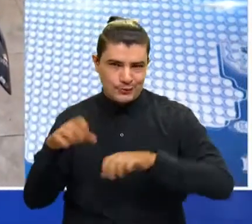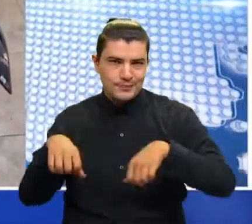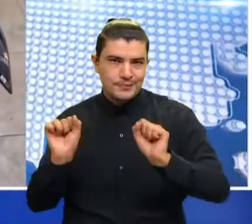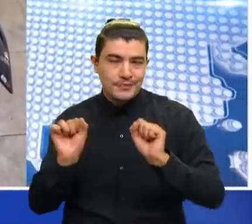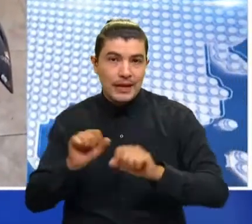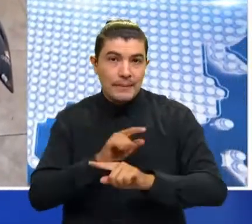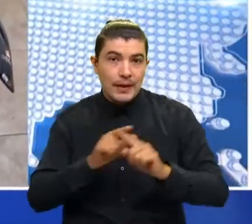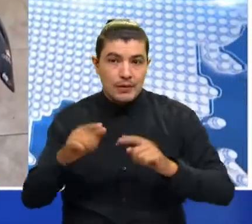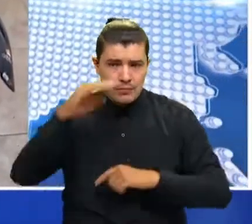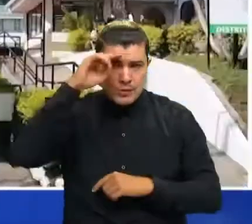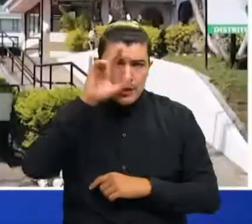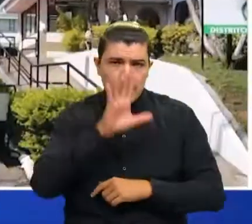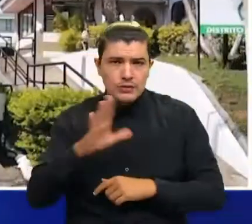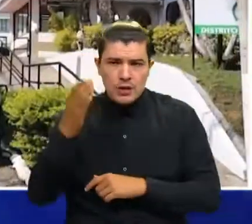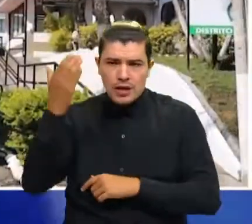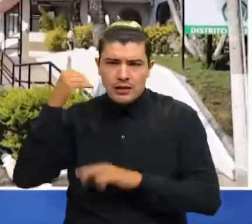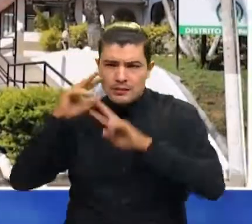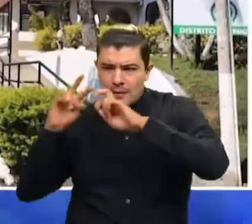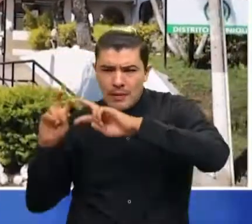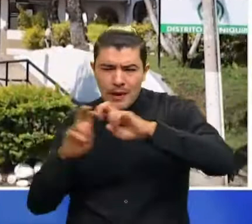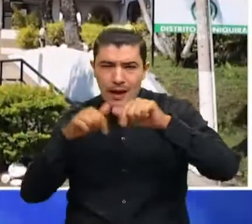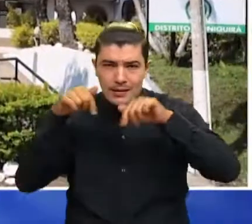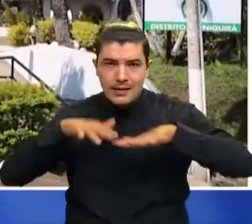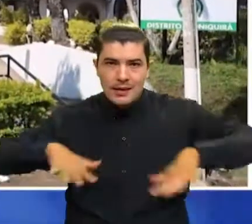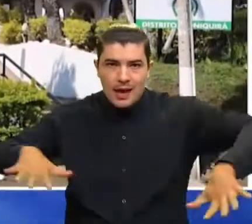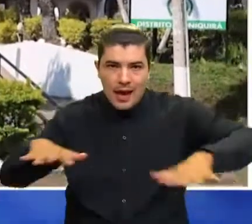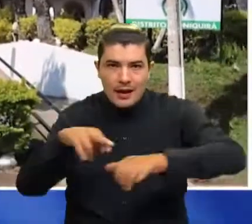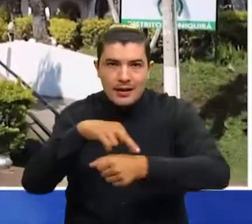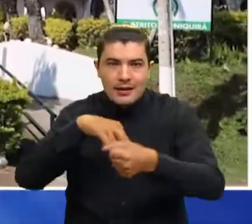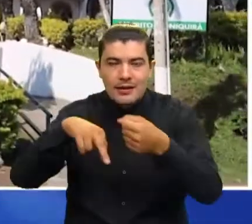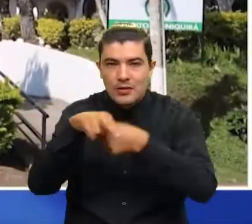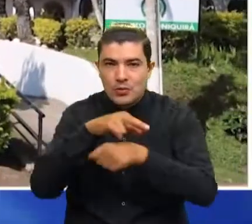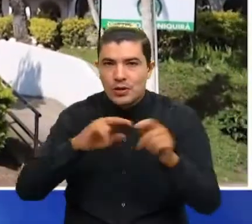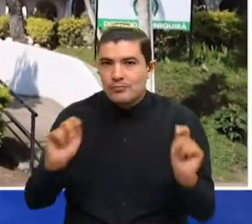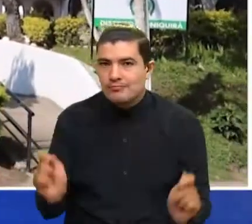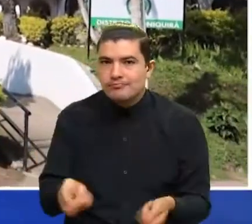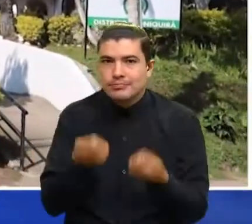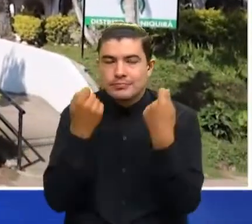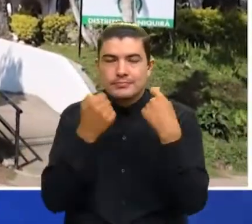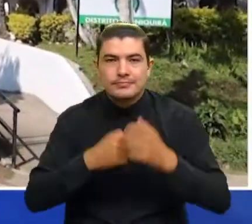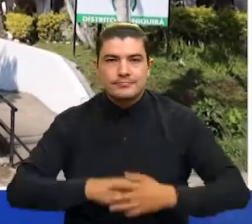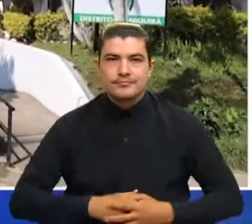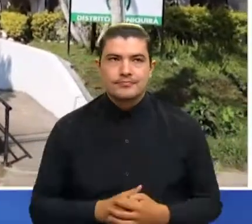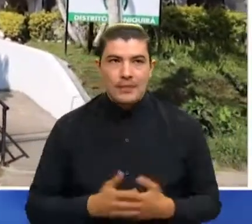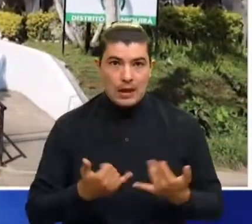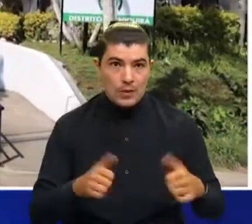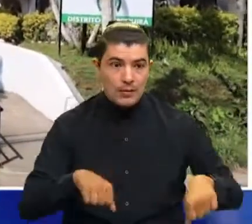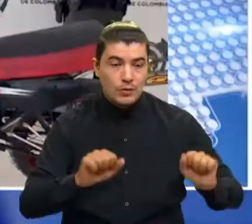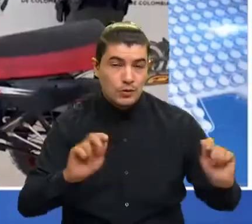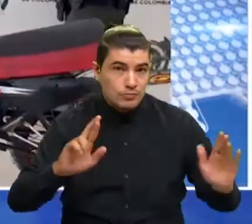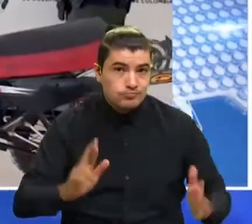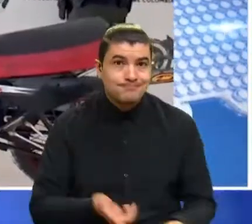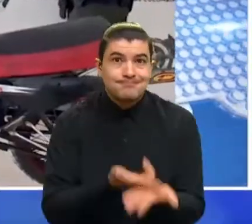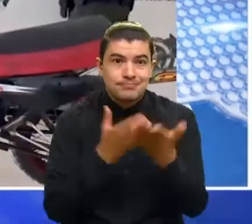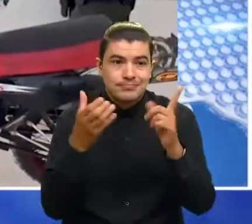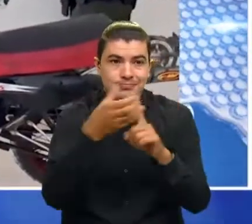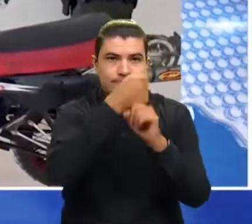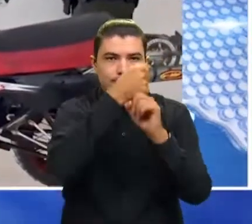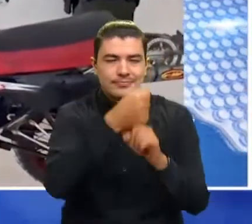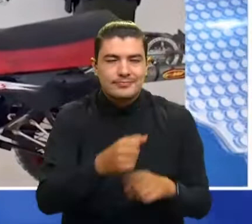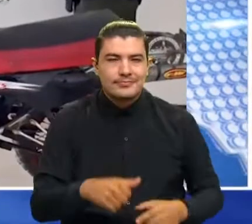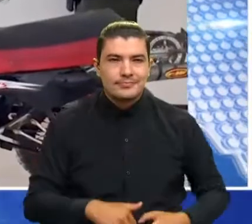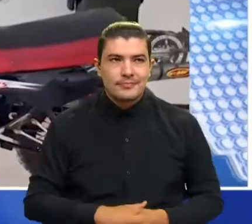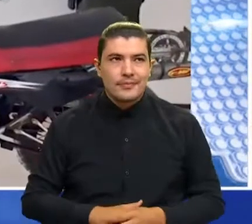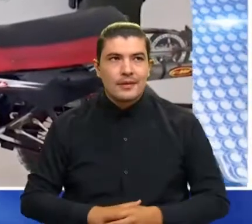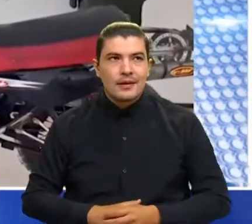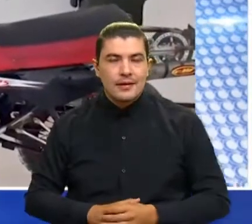Nacional en operativos que se realizaron en esta región del departamento. Se han adelantado operativos en diferentes